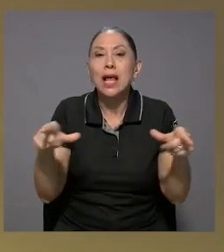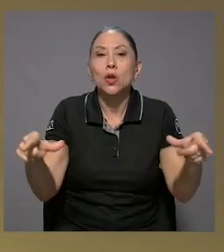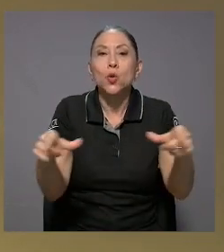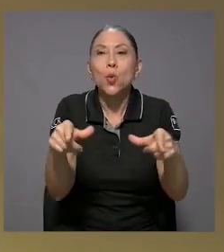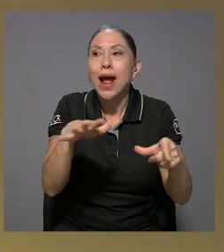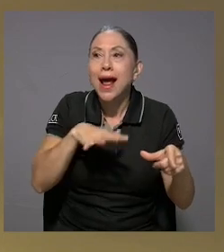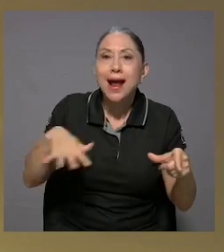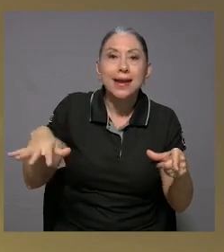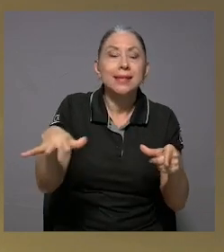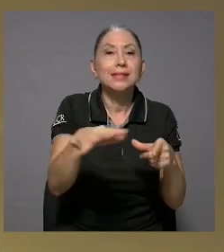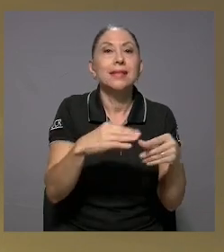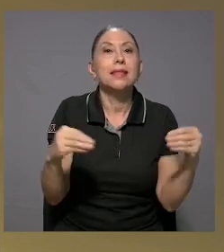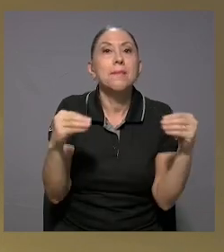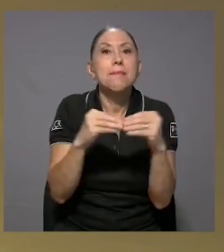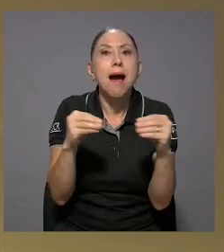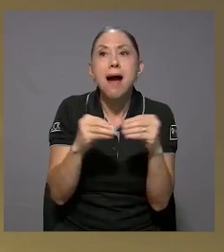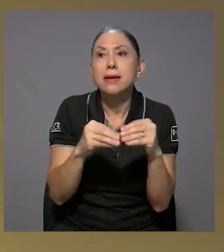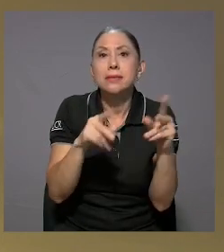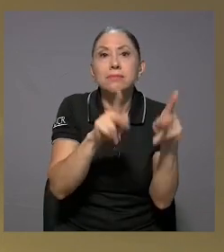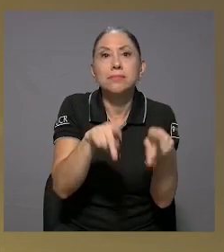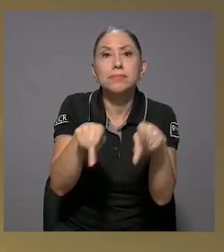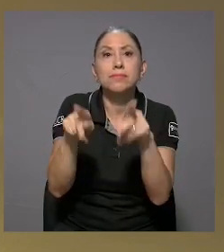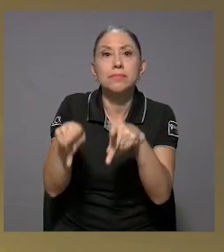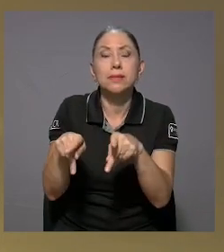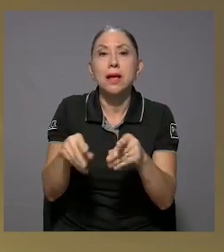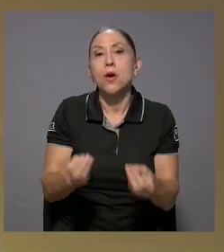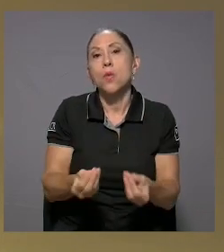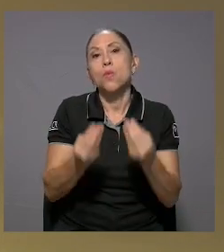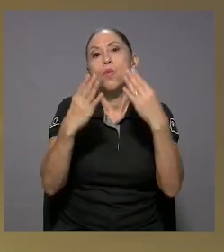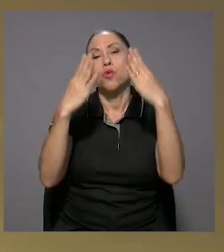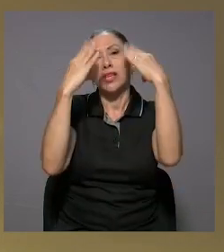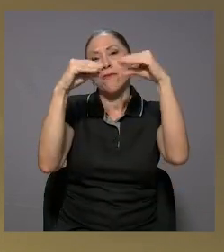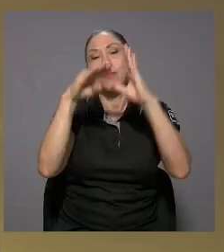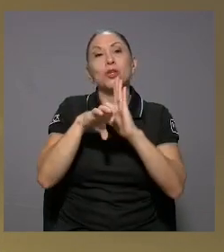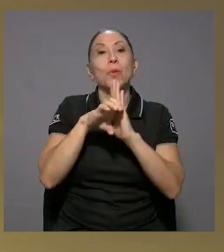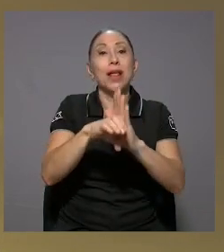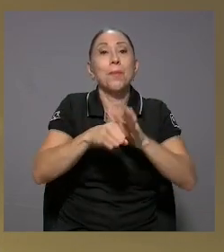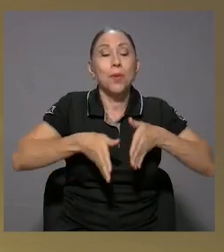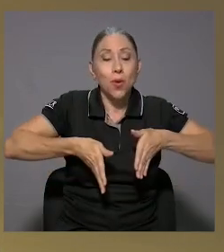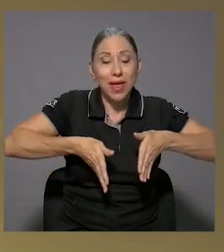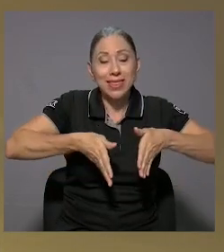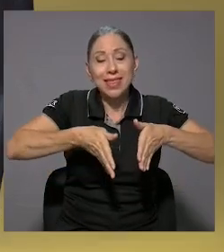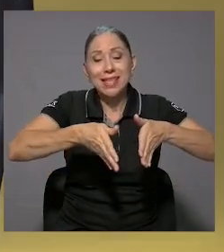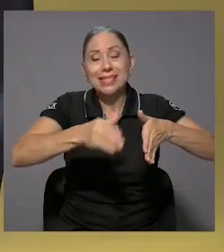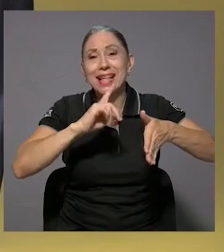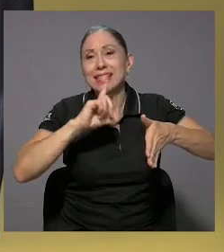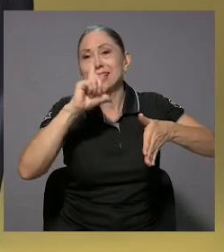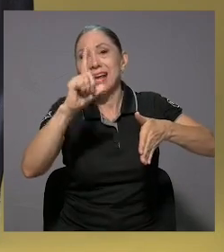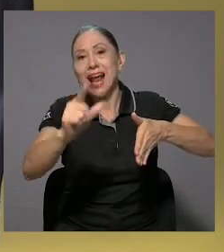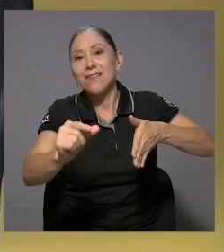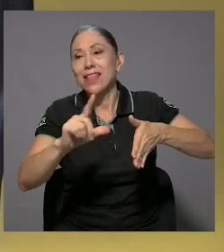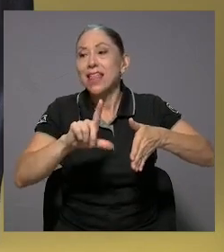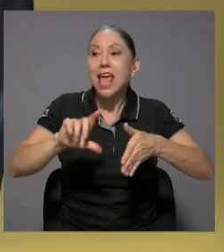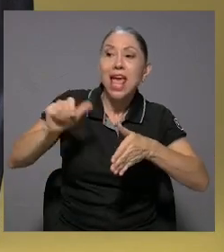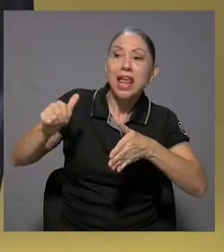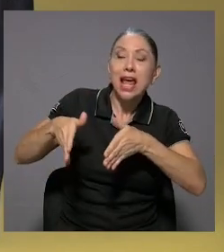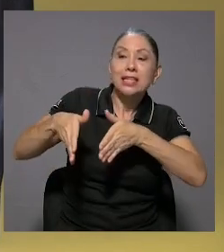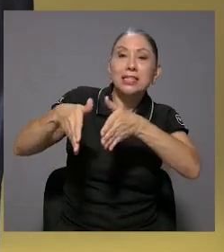los lugares más densos. Hay mucha información, por ejemplo, puede ser distancias de carretera, distancias a zonas